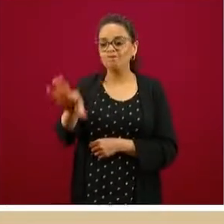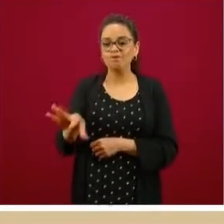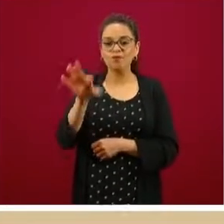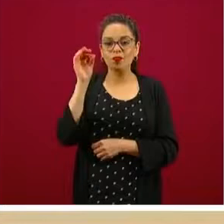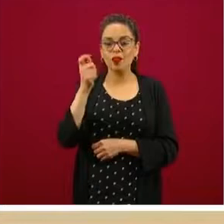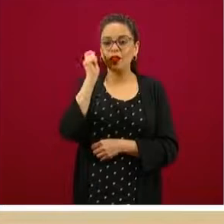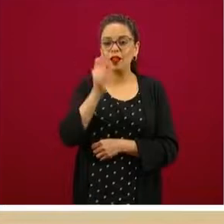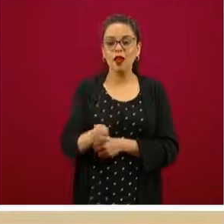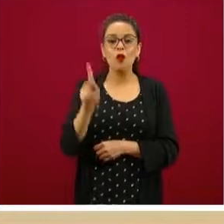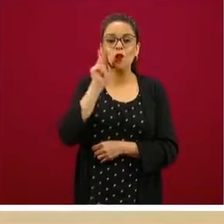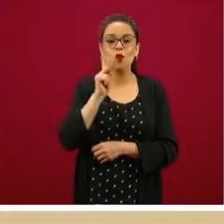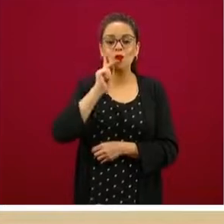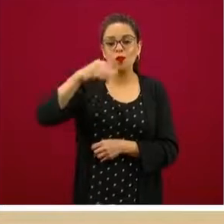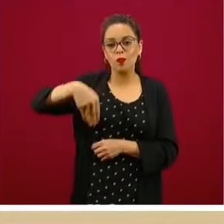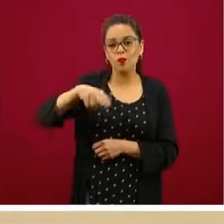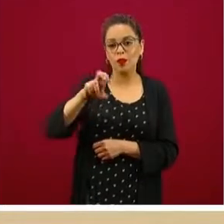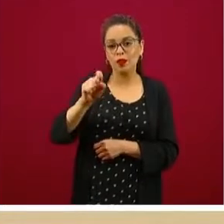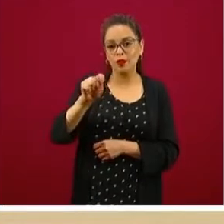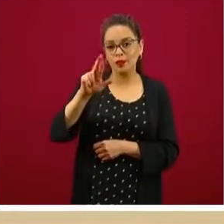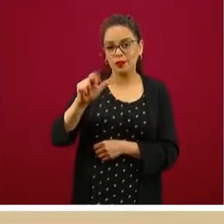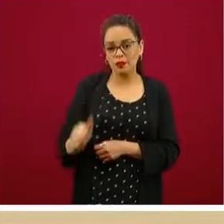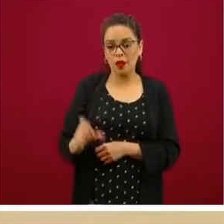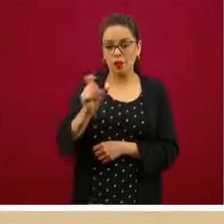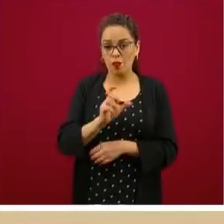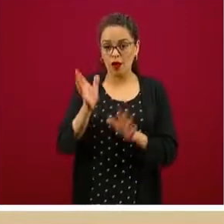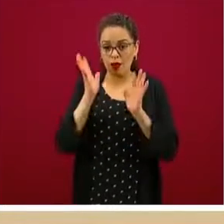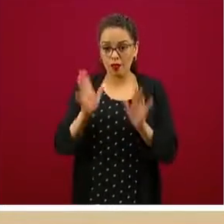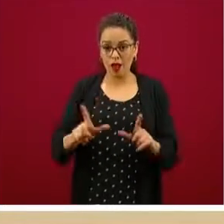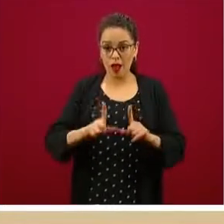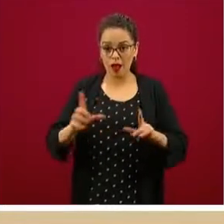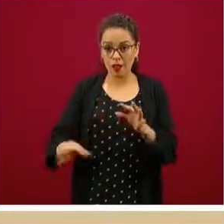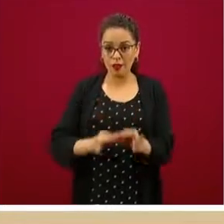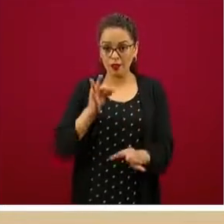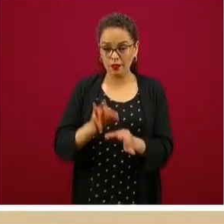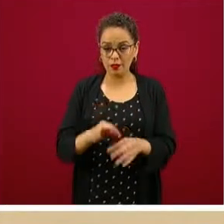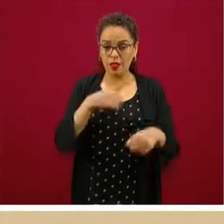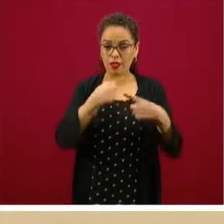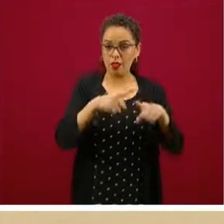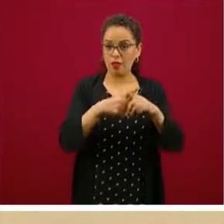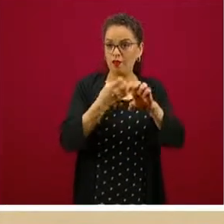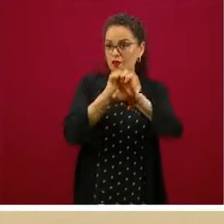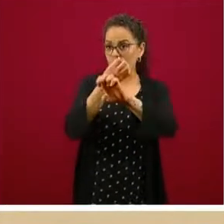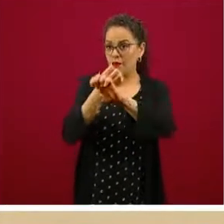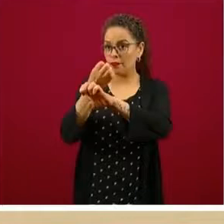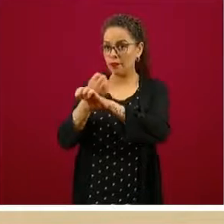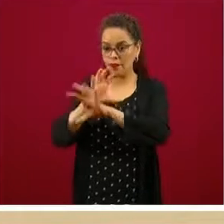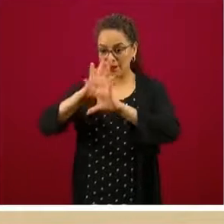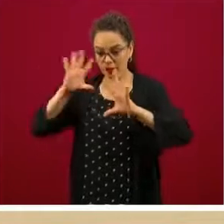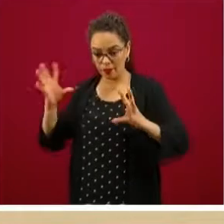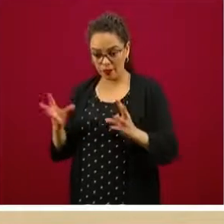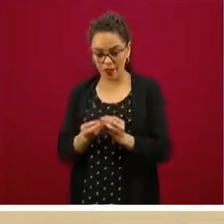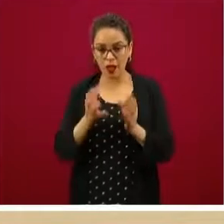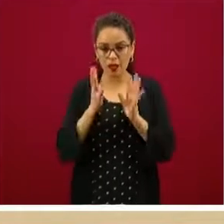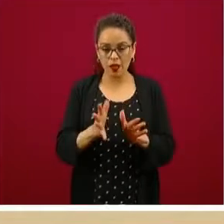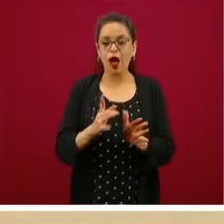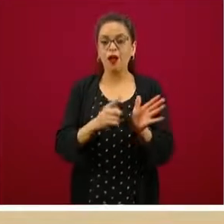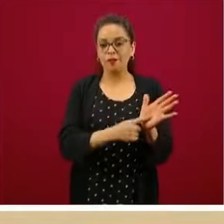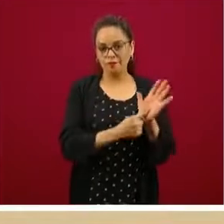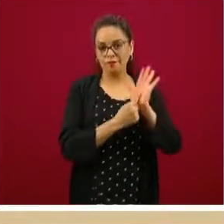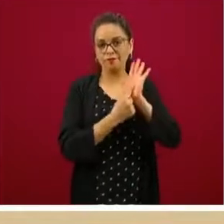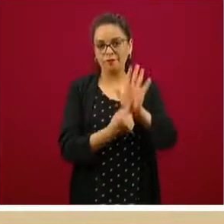tengamos resultados de este trabajo listos para las distintas entidades federativas, lo iremos presentando conforme estén